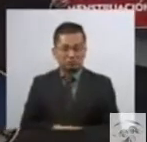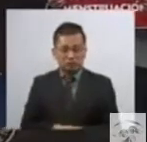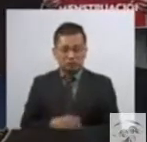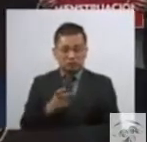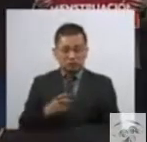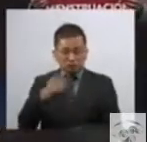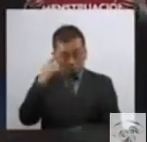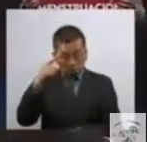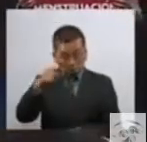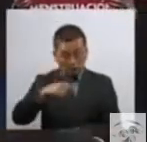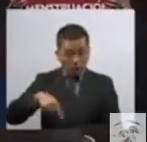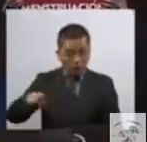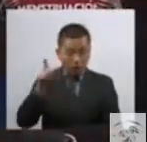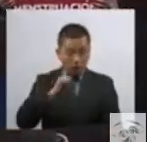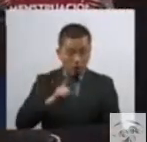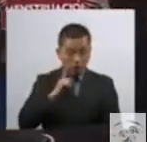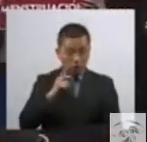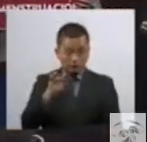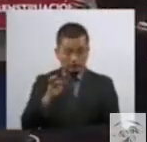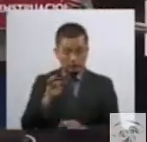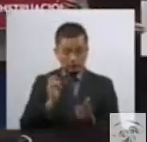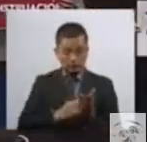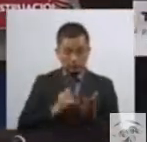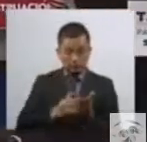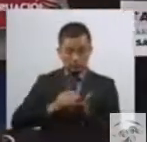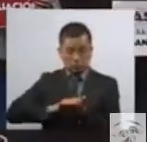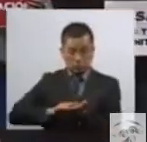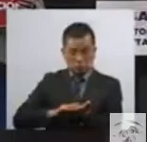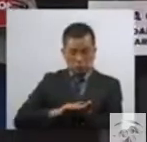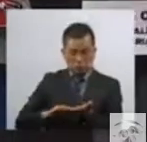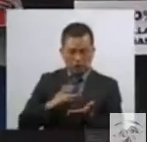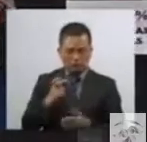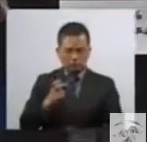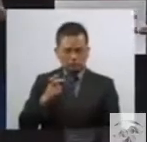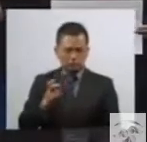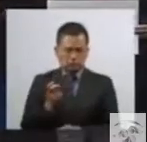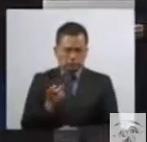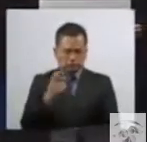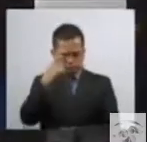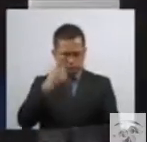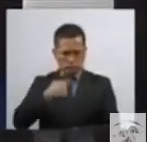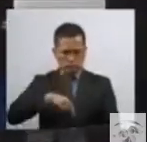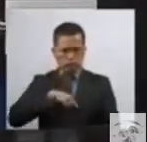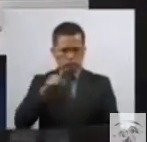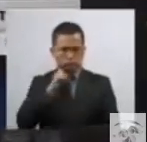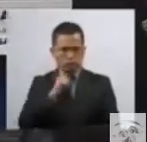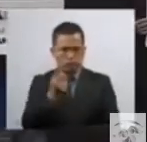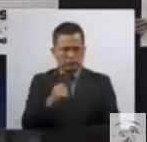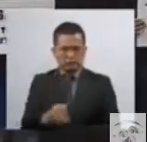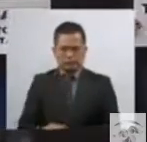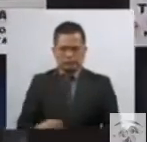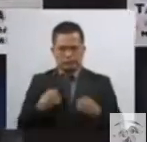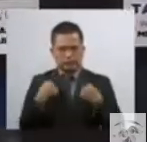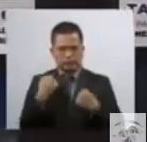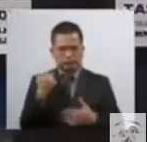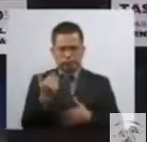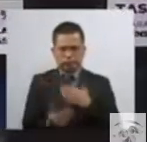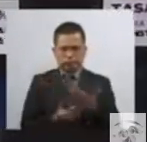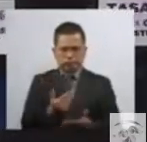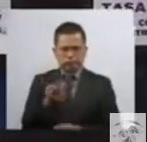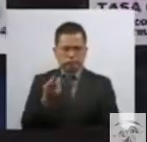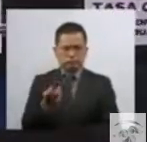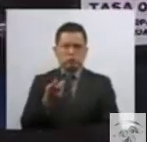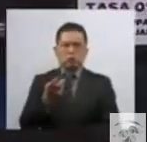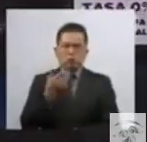las mujeres por un proceso fisiológico por el que pasamos de manera natural, es un asunto de justicia tributaria con el